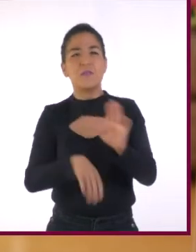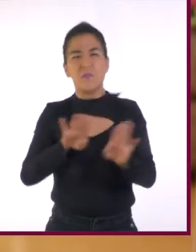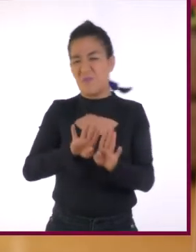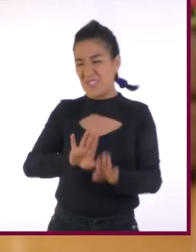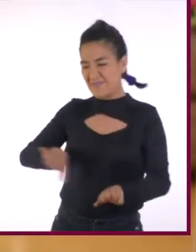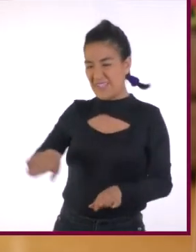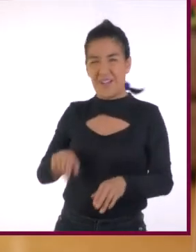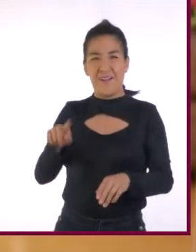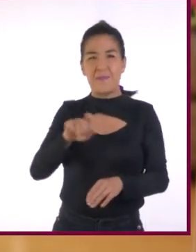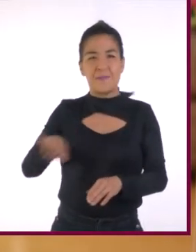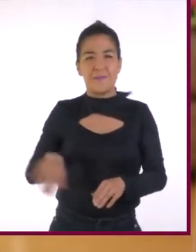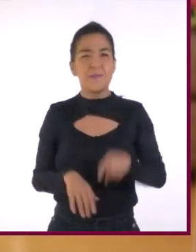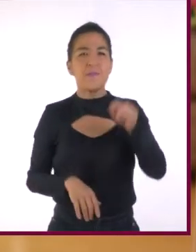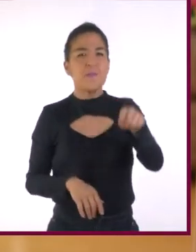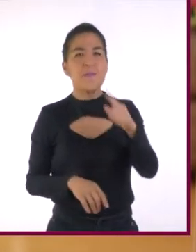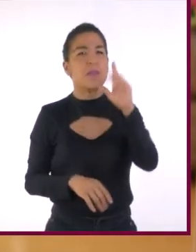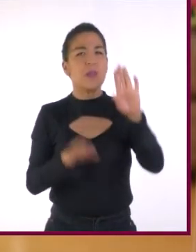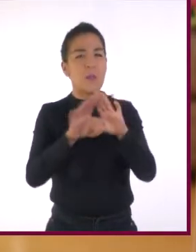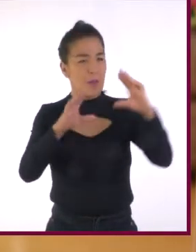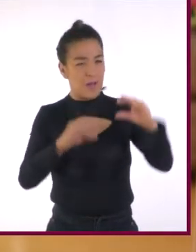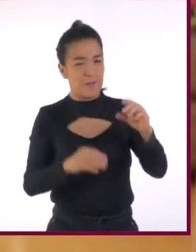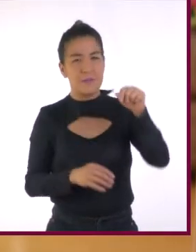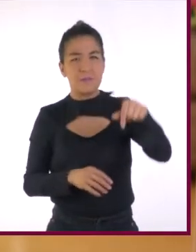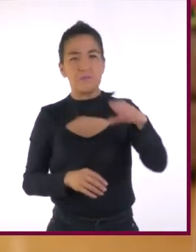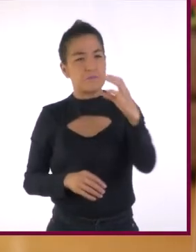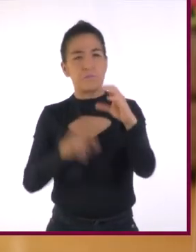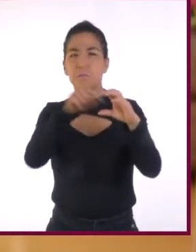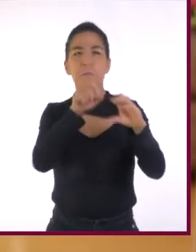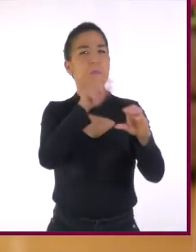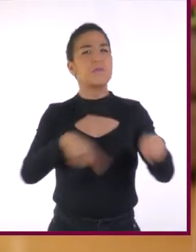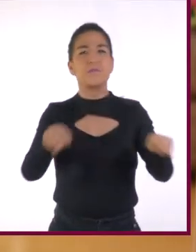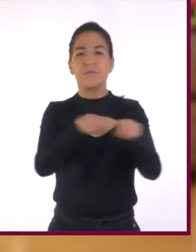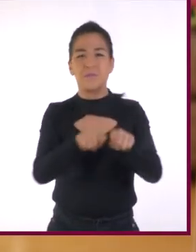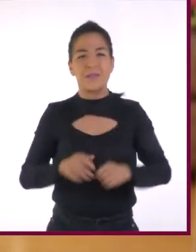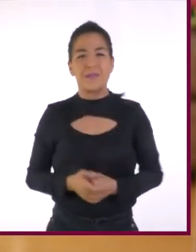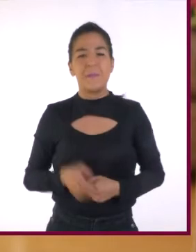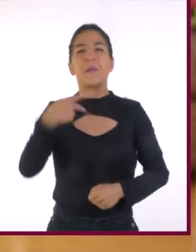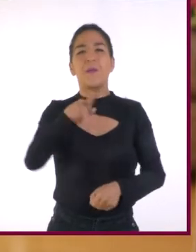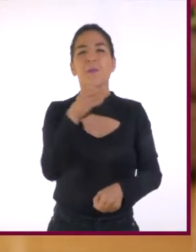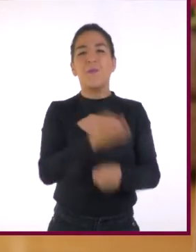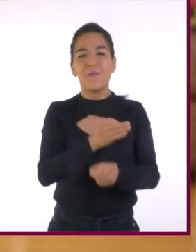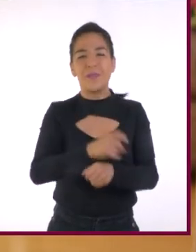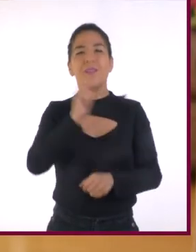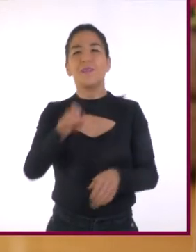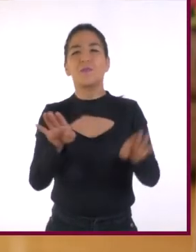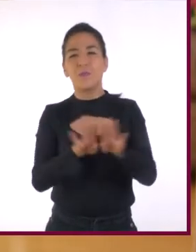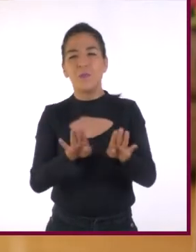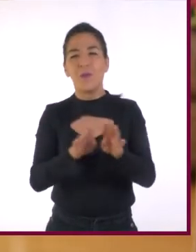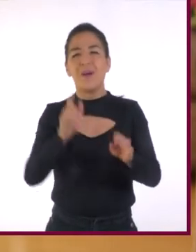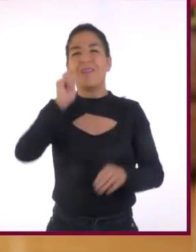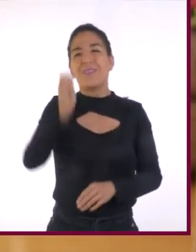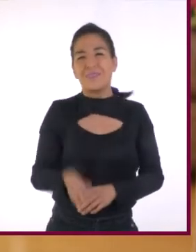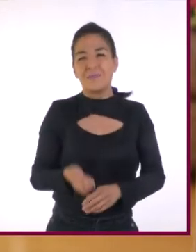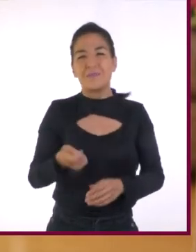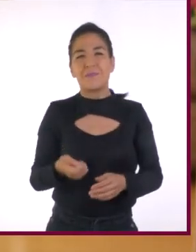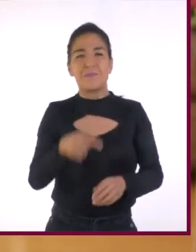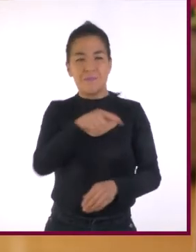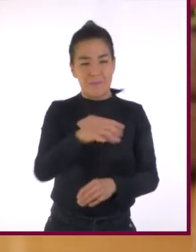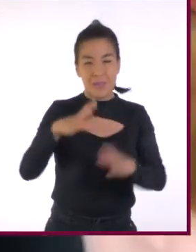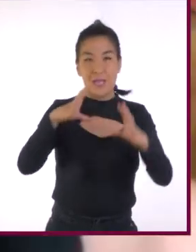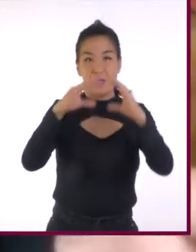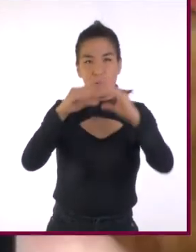masa se puede considerar una masa puntual. Es un poco abstracto, pero es la forma que como engloba